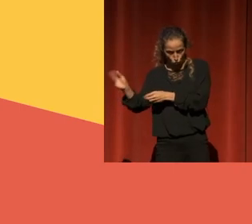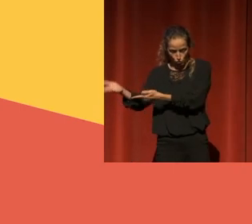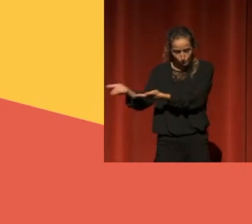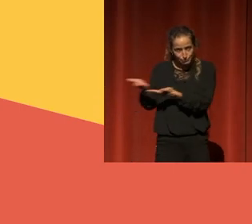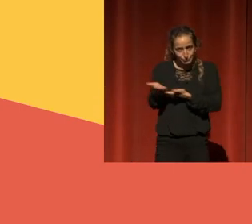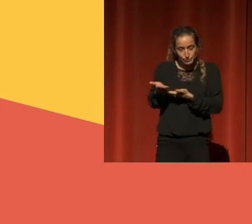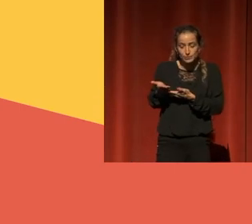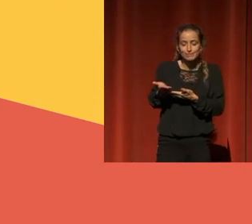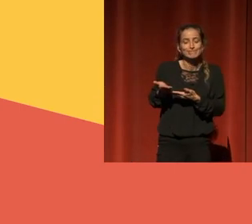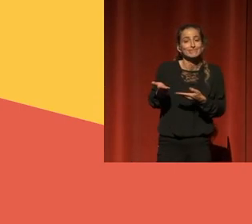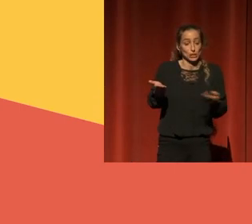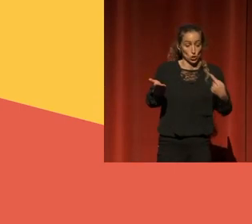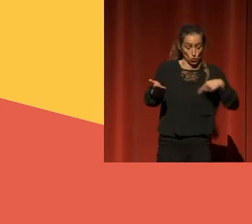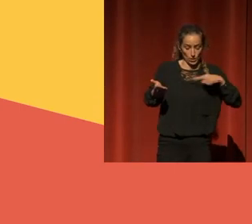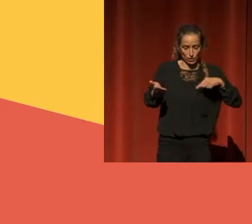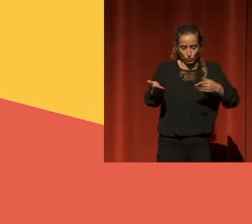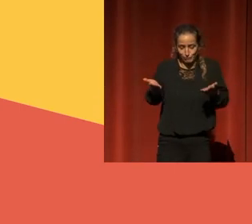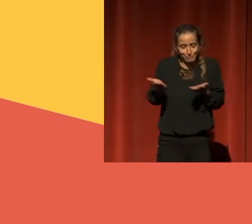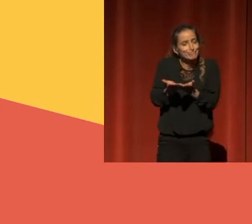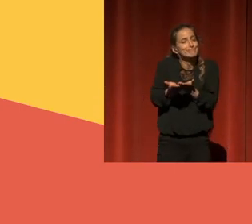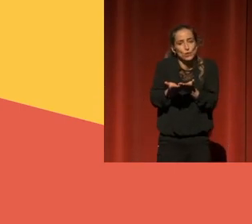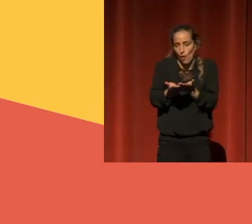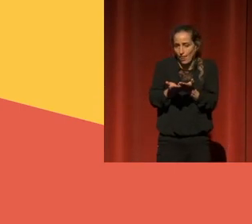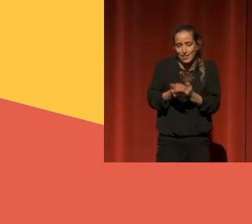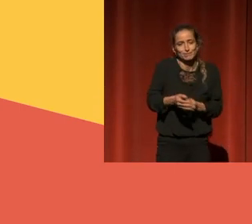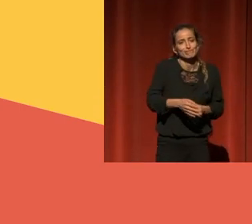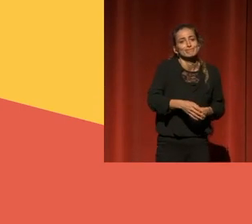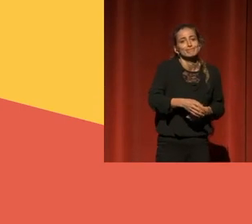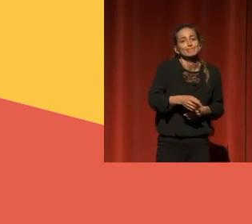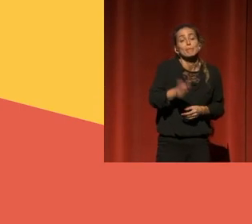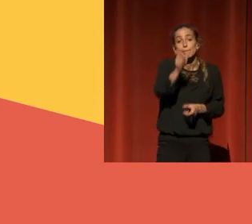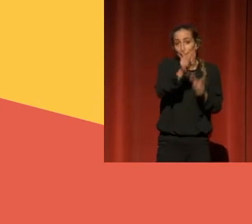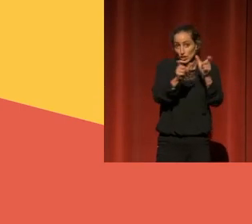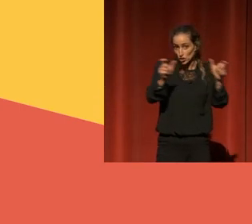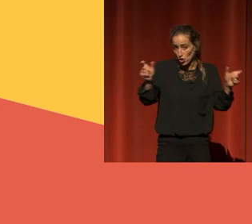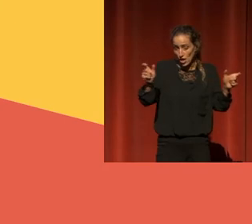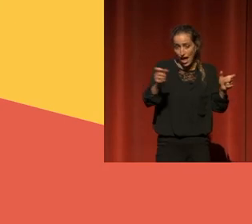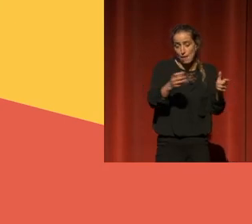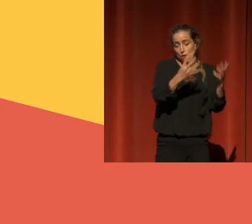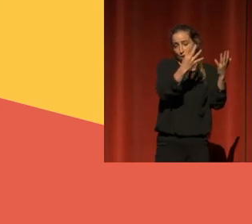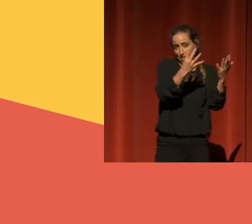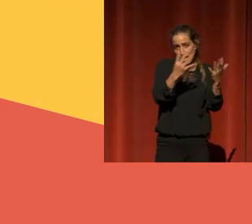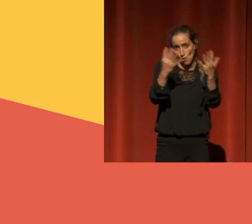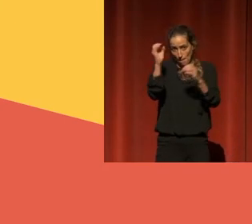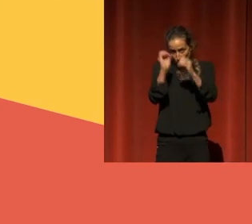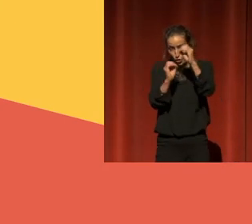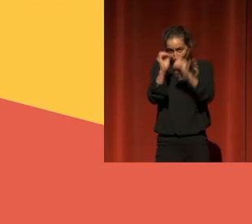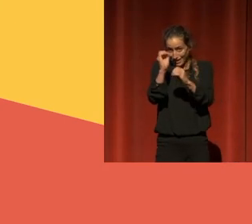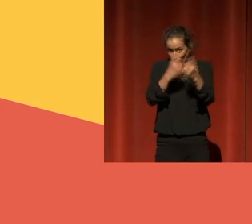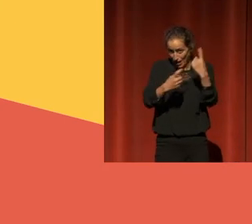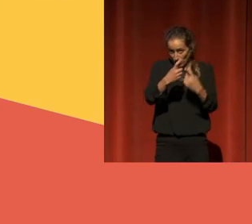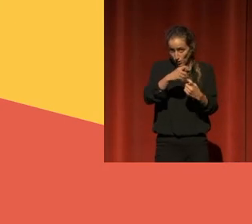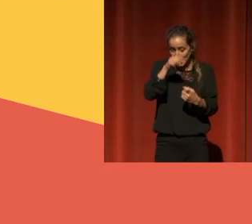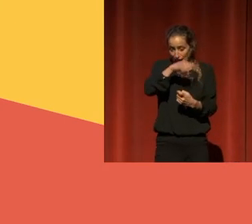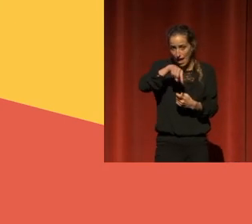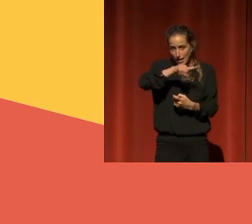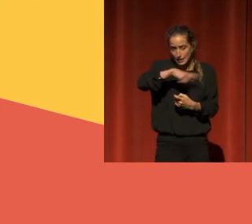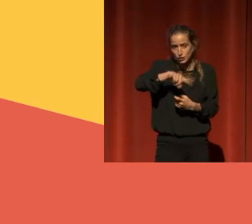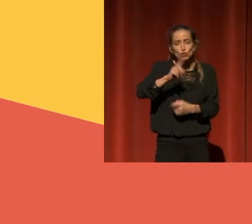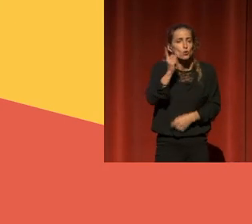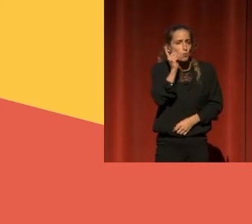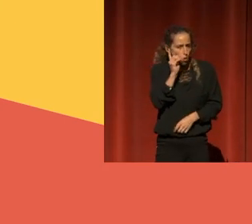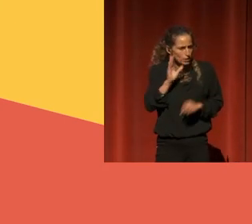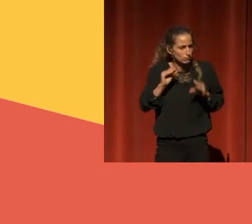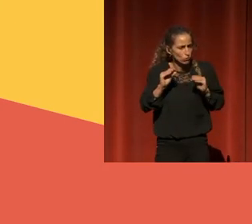99% de los adolescentes que contestaron que participaron en la encuesta utiliza el teléfono móvil el